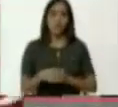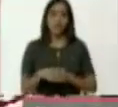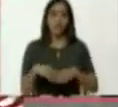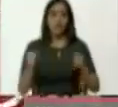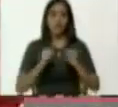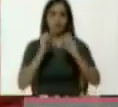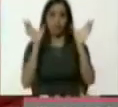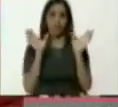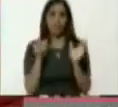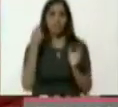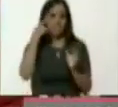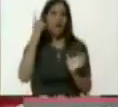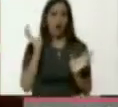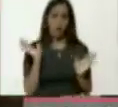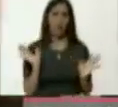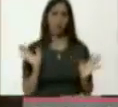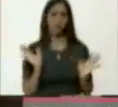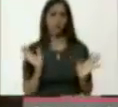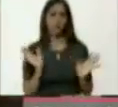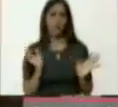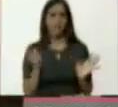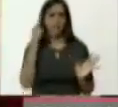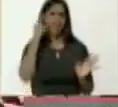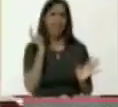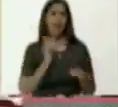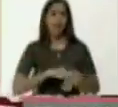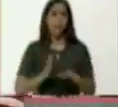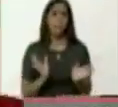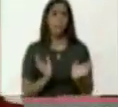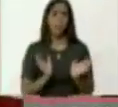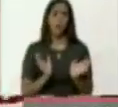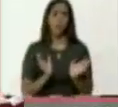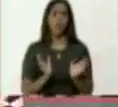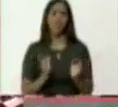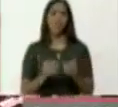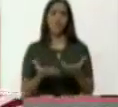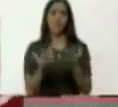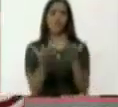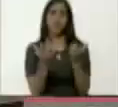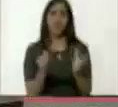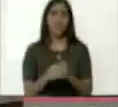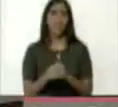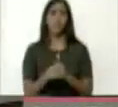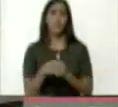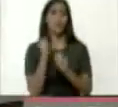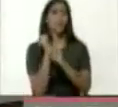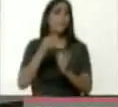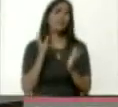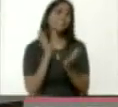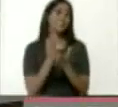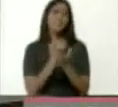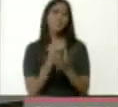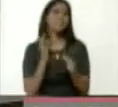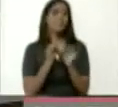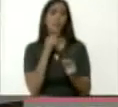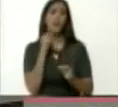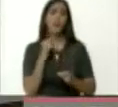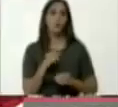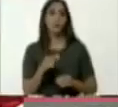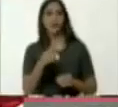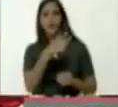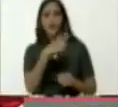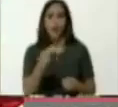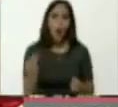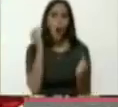la tipa sabe de eso. Claro. Ella sabe porque se dio el incendio, es por pastoreo. ¿Eso siempre pasa en septiembre? No,